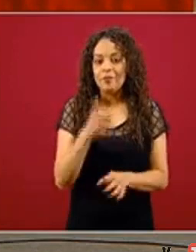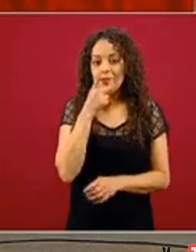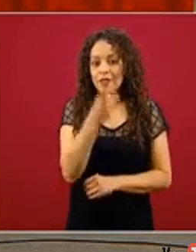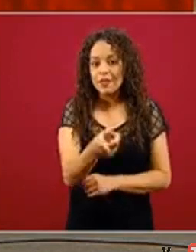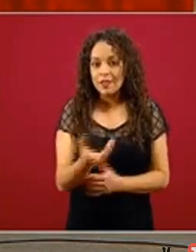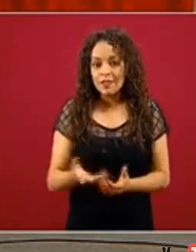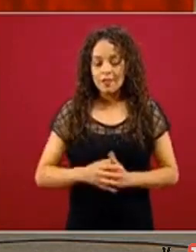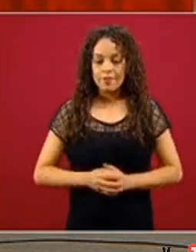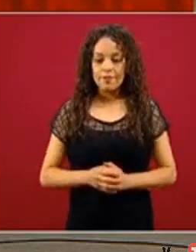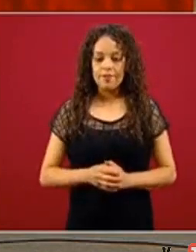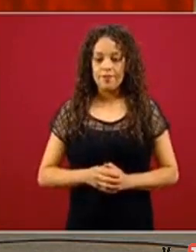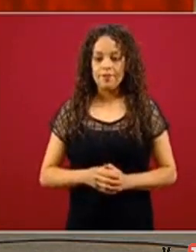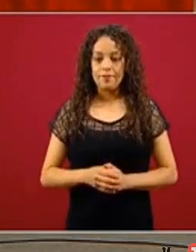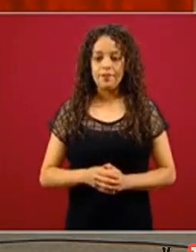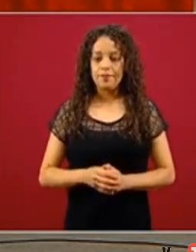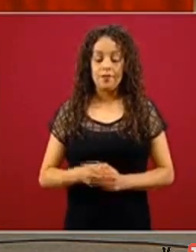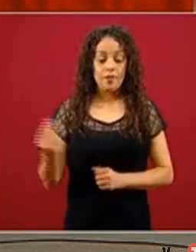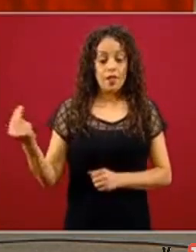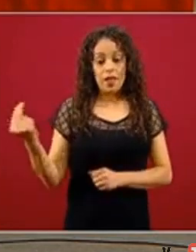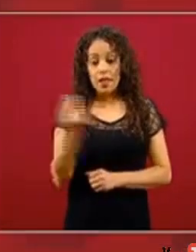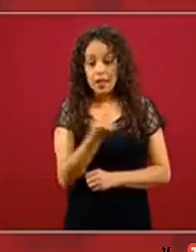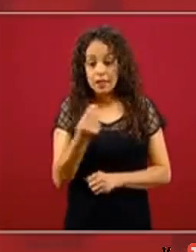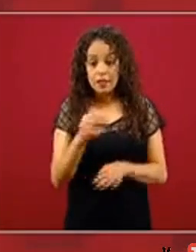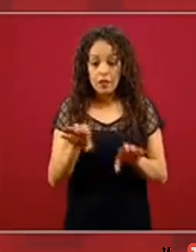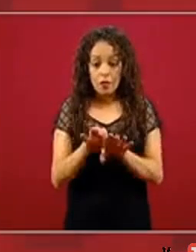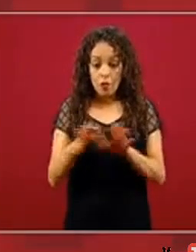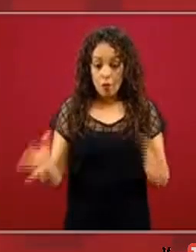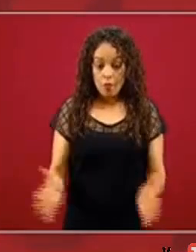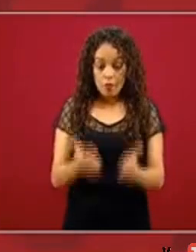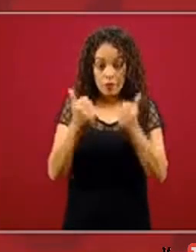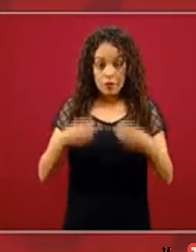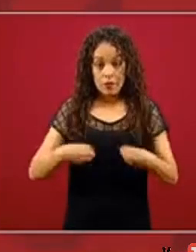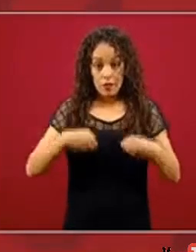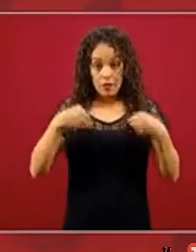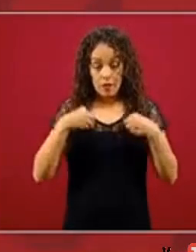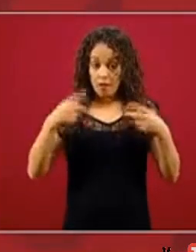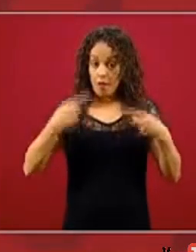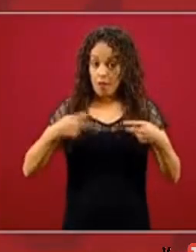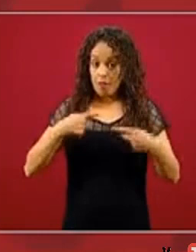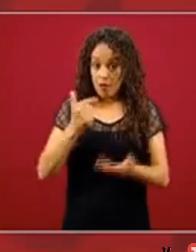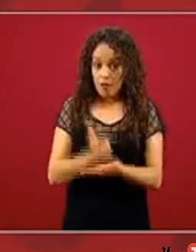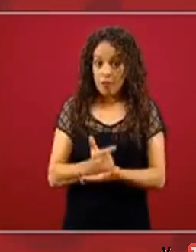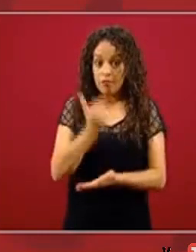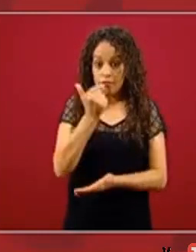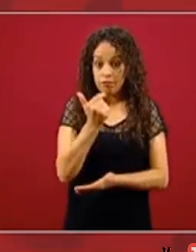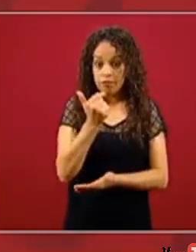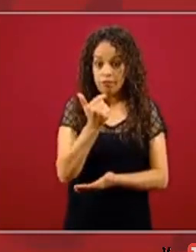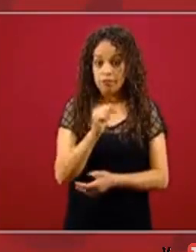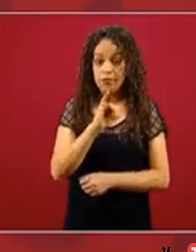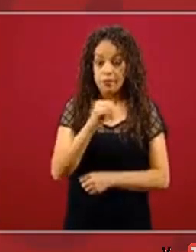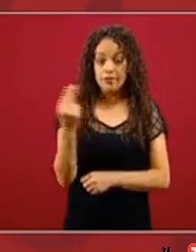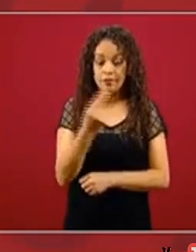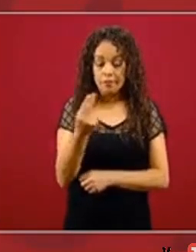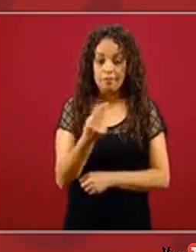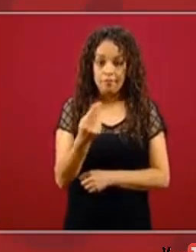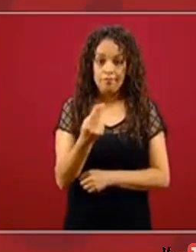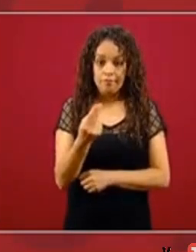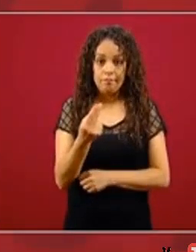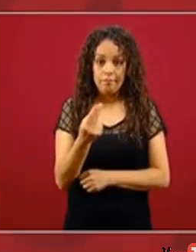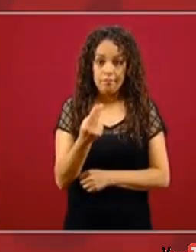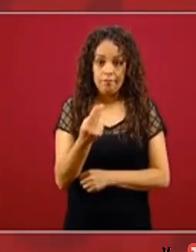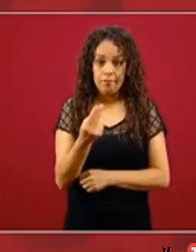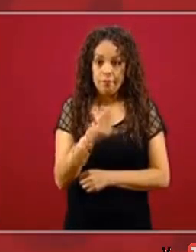desde el punto de vista de la necesidad de asistir a una persona críticamente enferma, hay que hacerlo. Y no siempre se está en las mejores